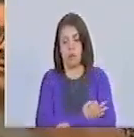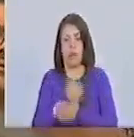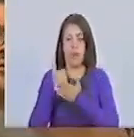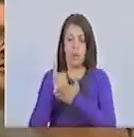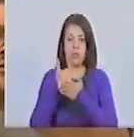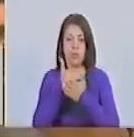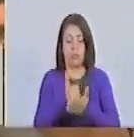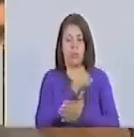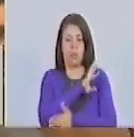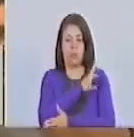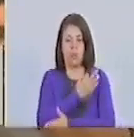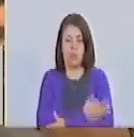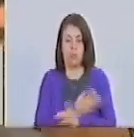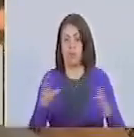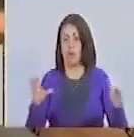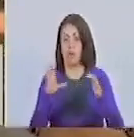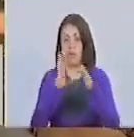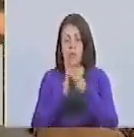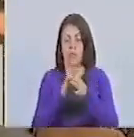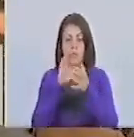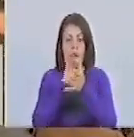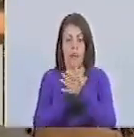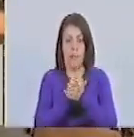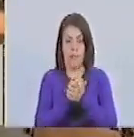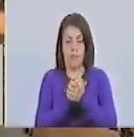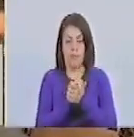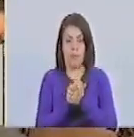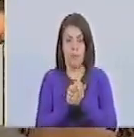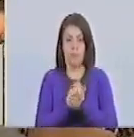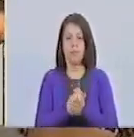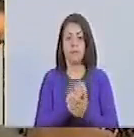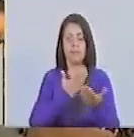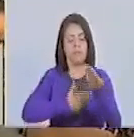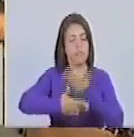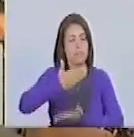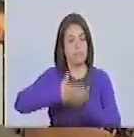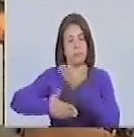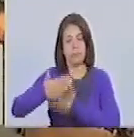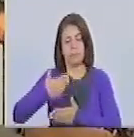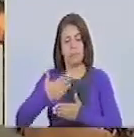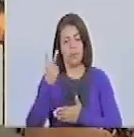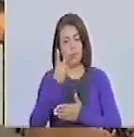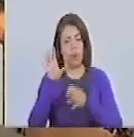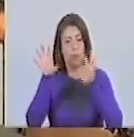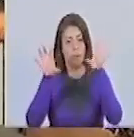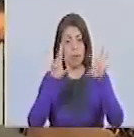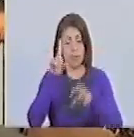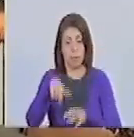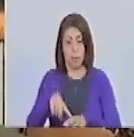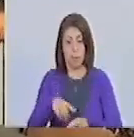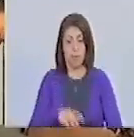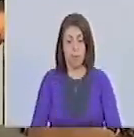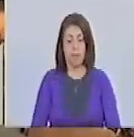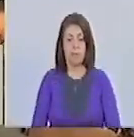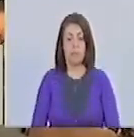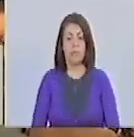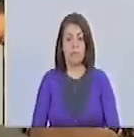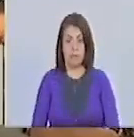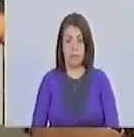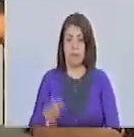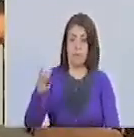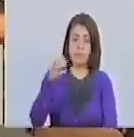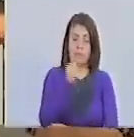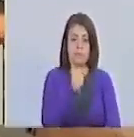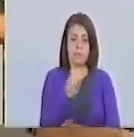contribuir para fortalecer los lazos de amistad, la cooperación binacional y además de eso,